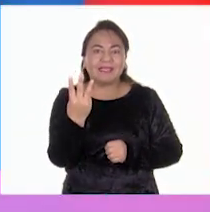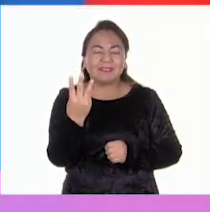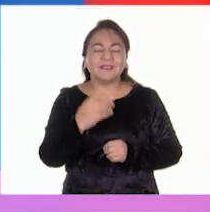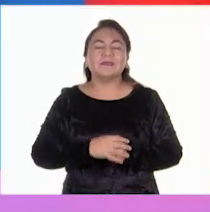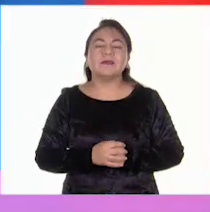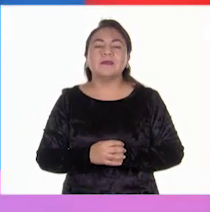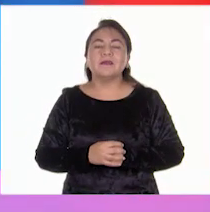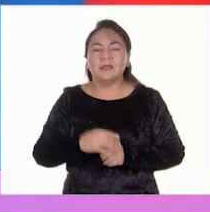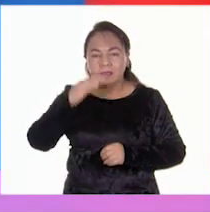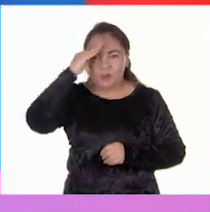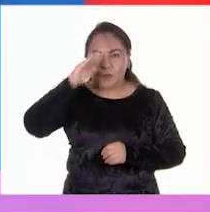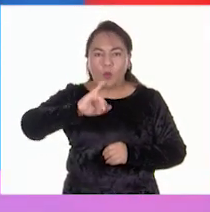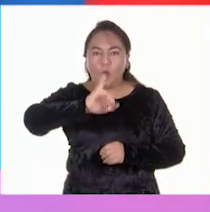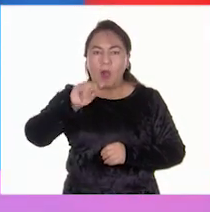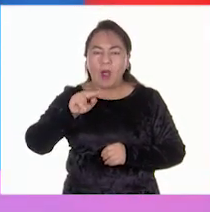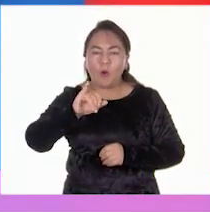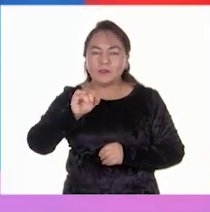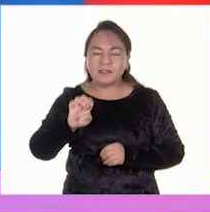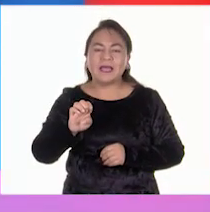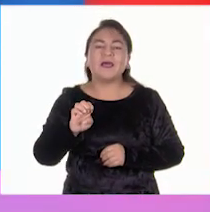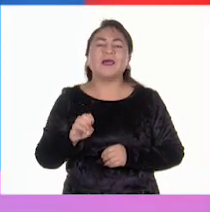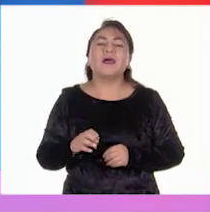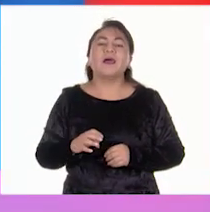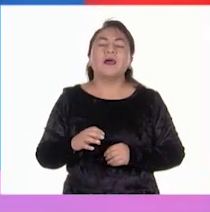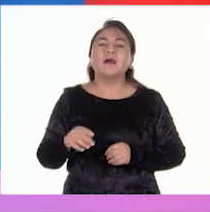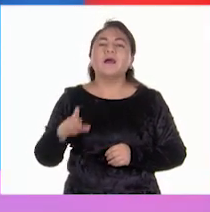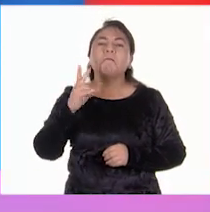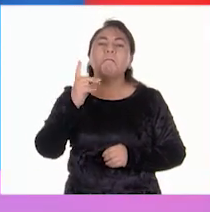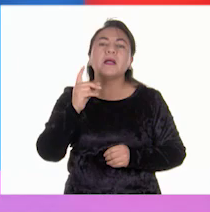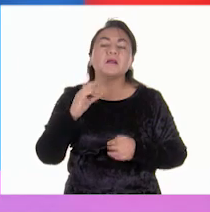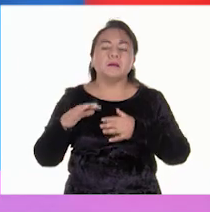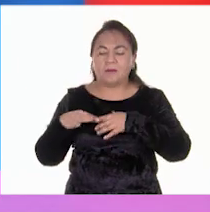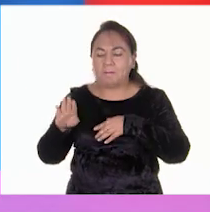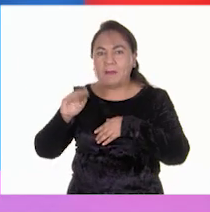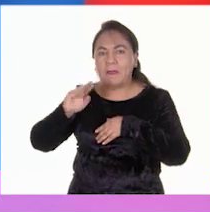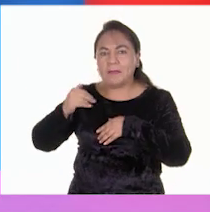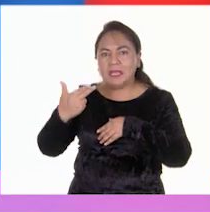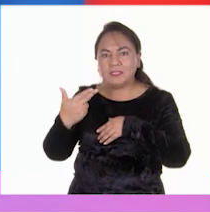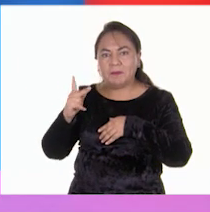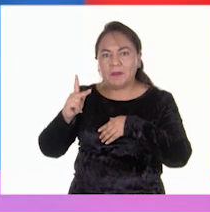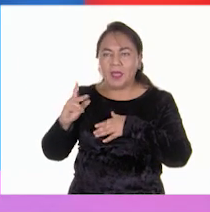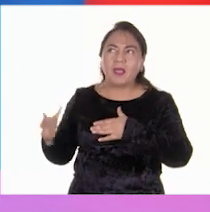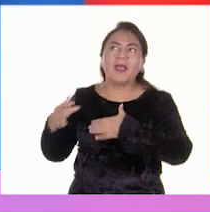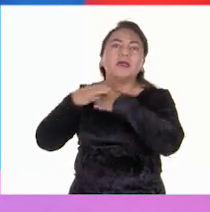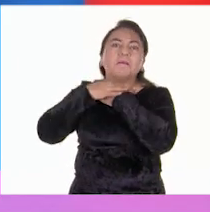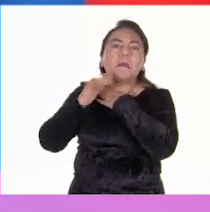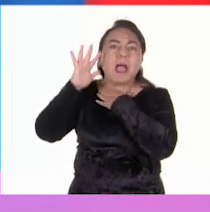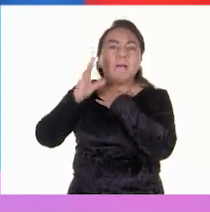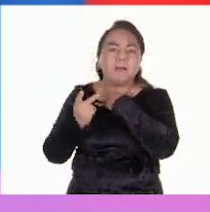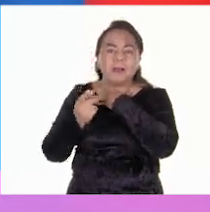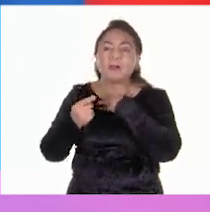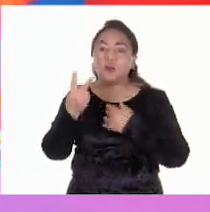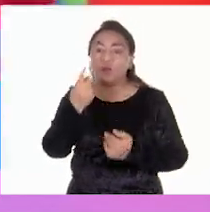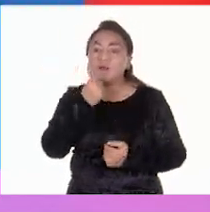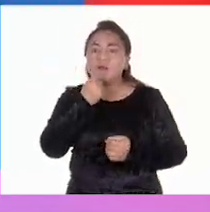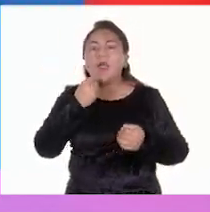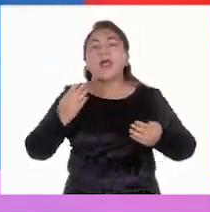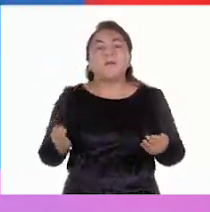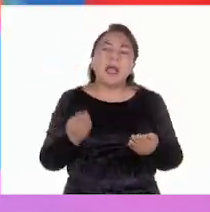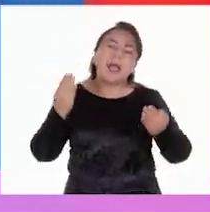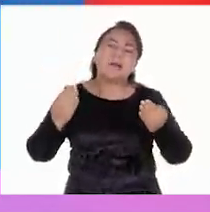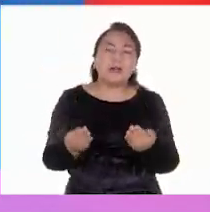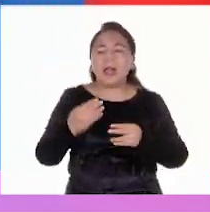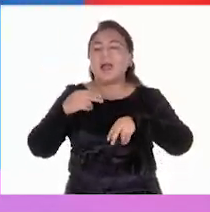El señor Juan José está amarrado como perro con el baby HP encima. Dos niños bailan a